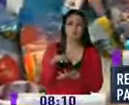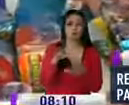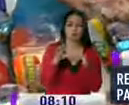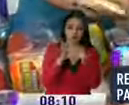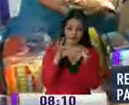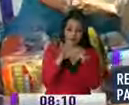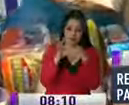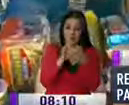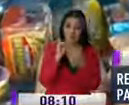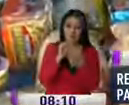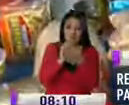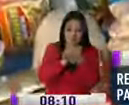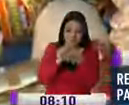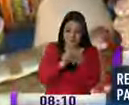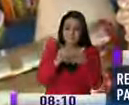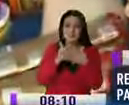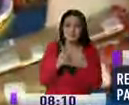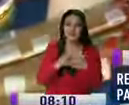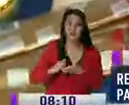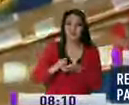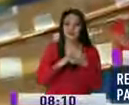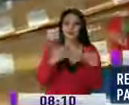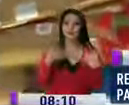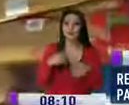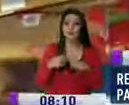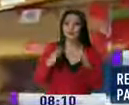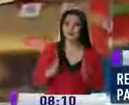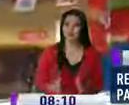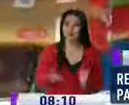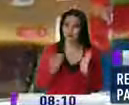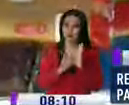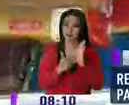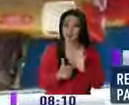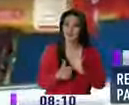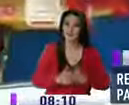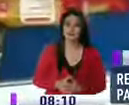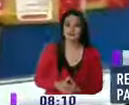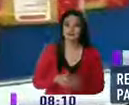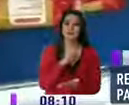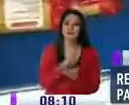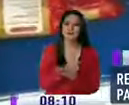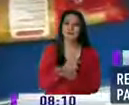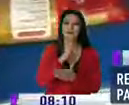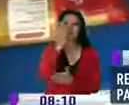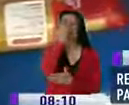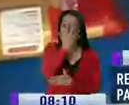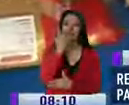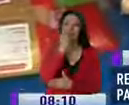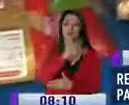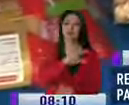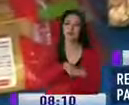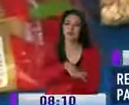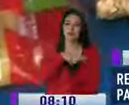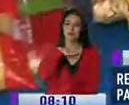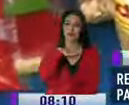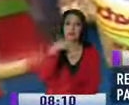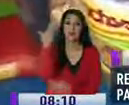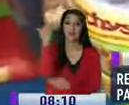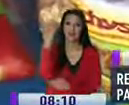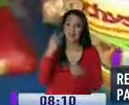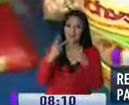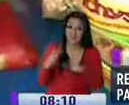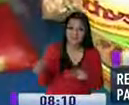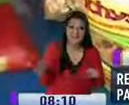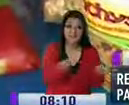de ayuda y de solidaridad. Eso es lo que hacen los quiteños, una vez más lo están demostrando. Por supuesto, realmente estamos muy orgullosos desde la Alcaldía de Quito